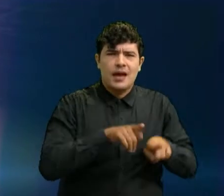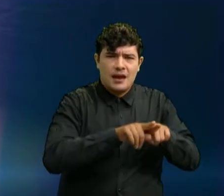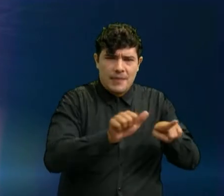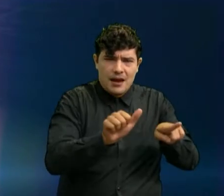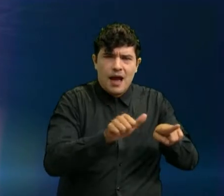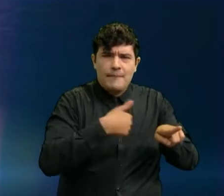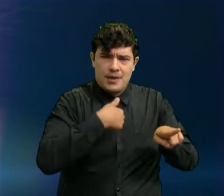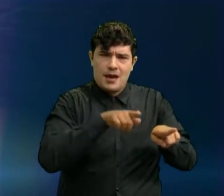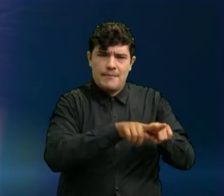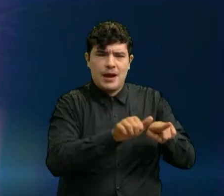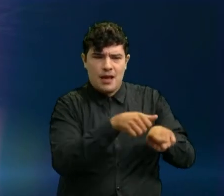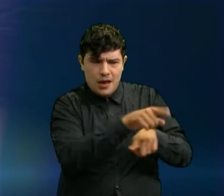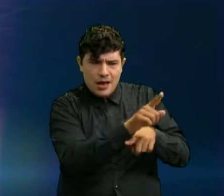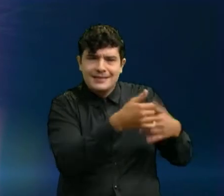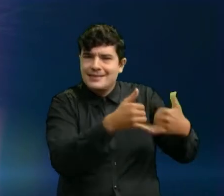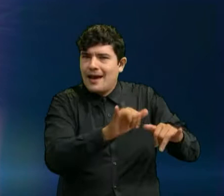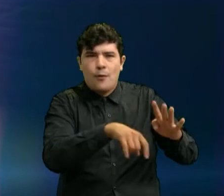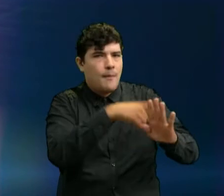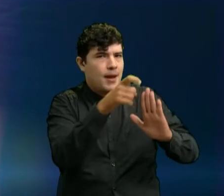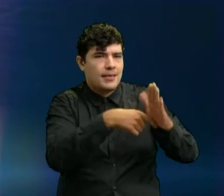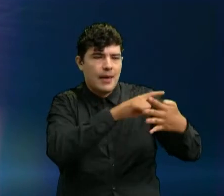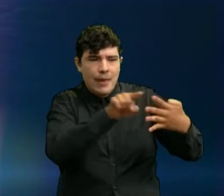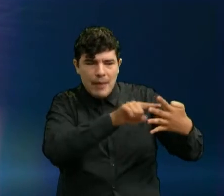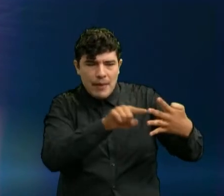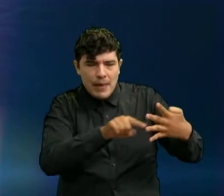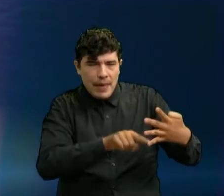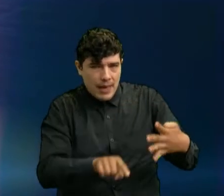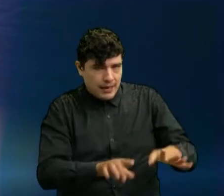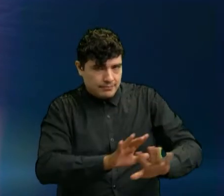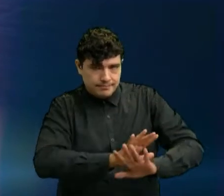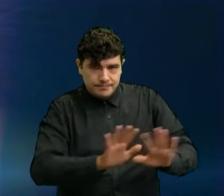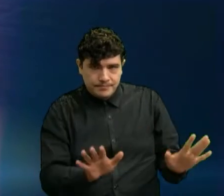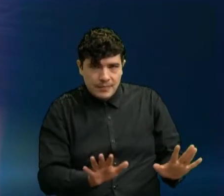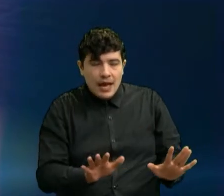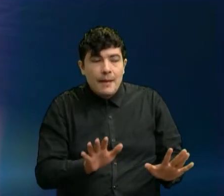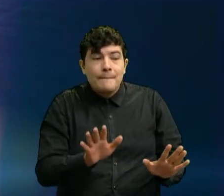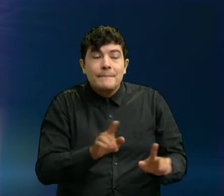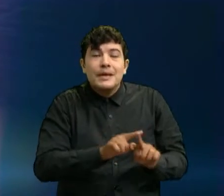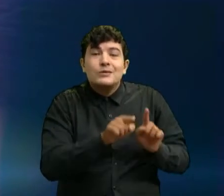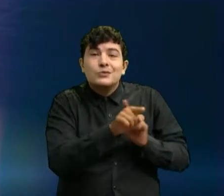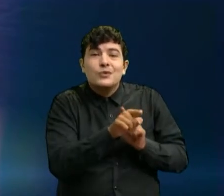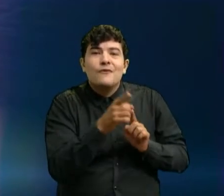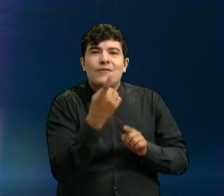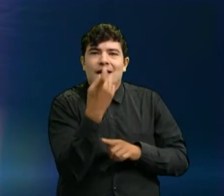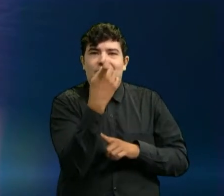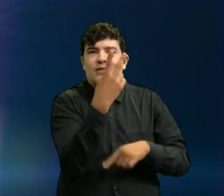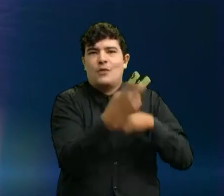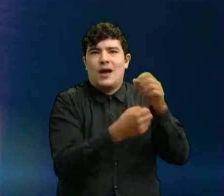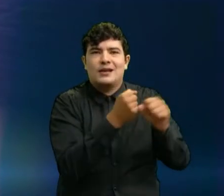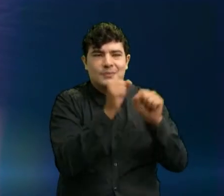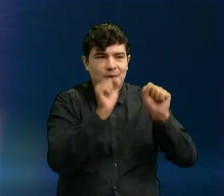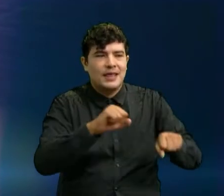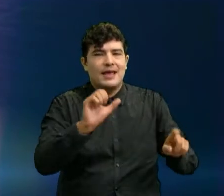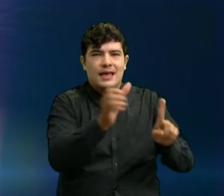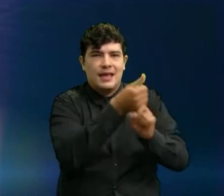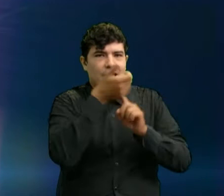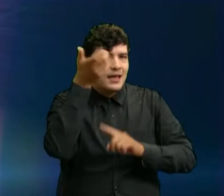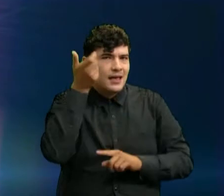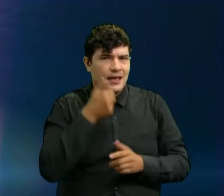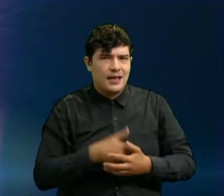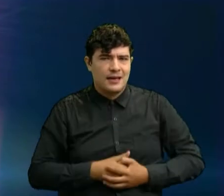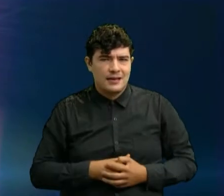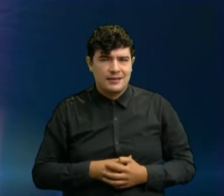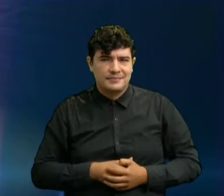Ella está obligada a seguir pagando pensión hasta que cumpla la edad. o puede solicitar la pensión